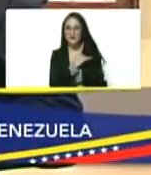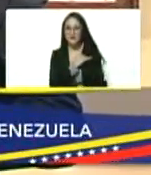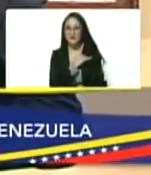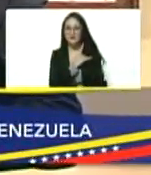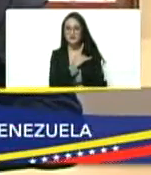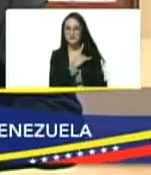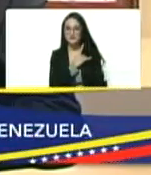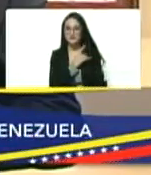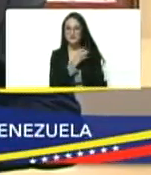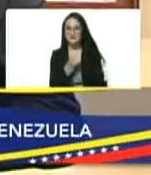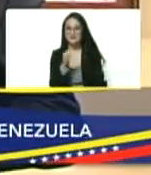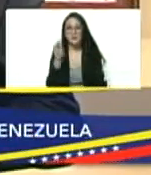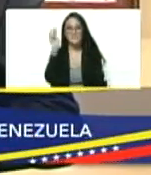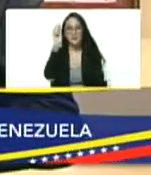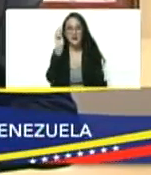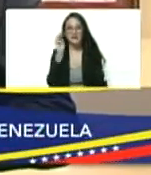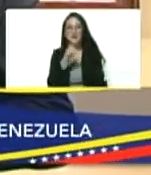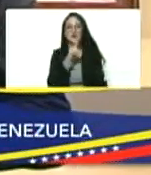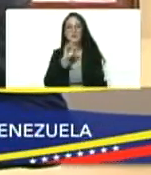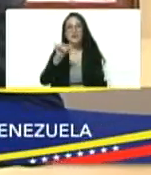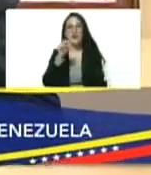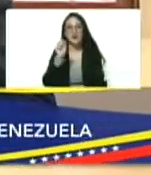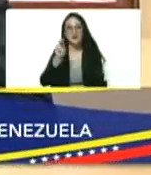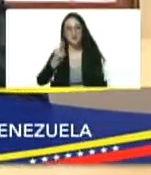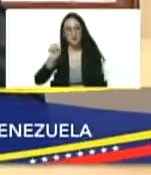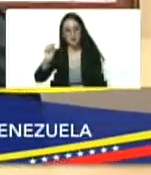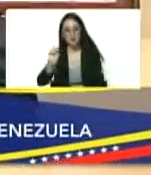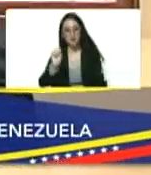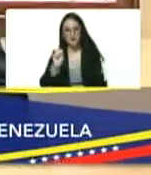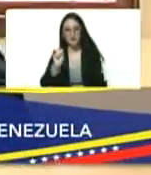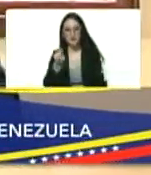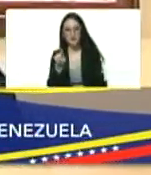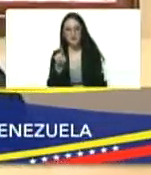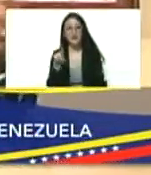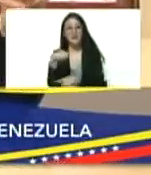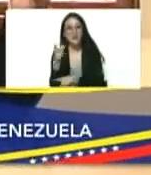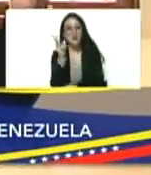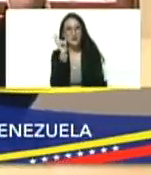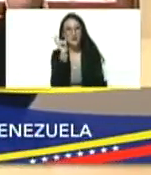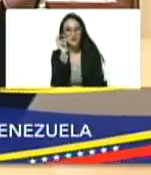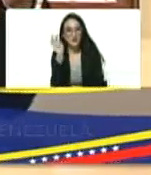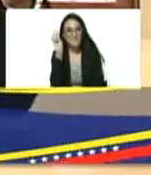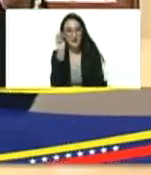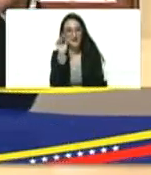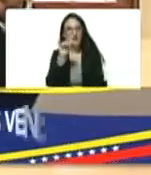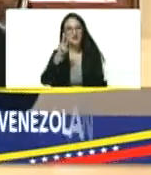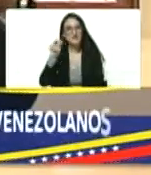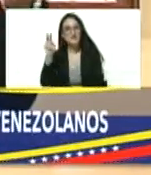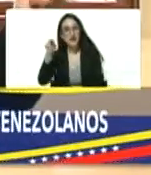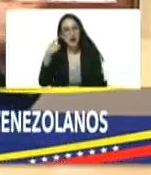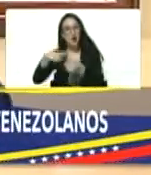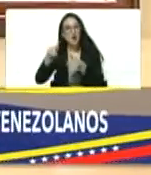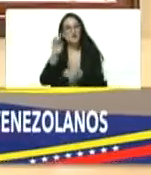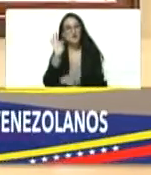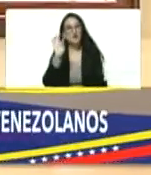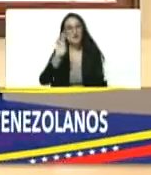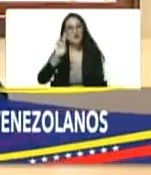con el gran maestro Jesús Sevillano y luego escuchar a los maestros Iván Pérez Rossi, Francisco